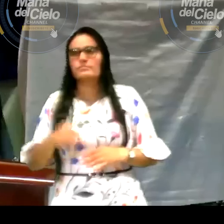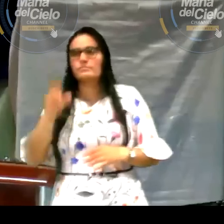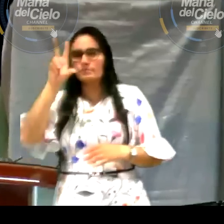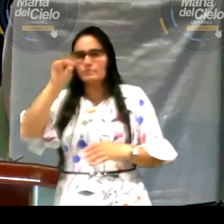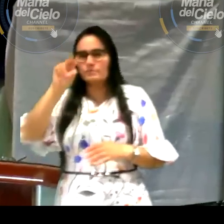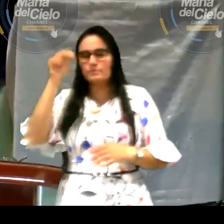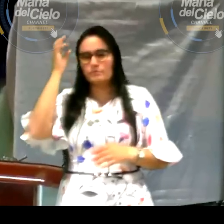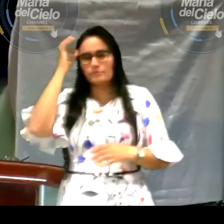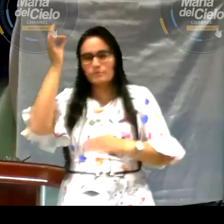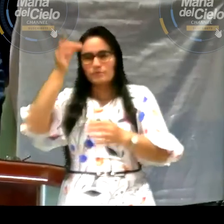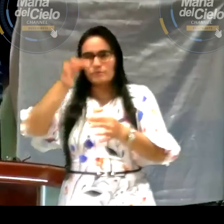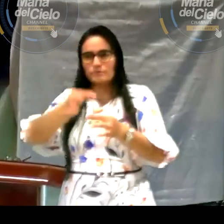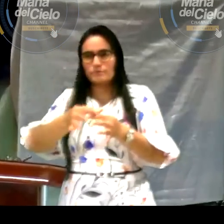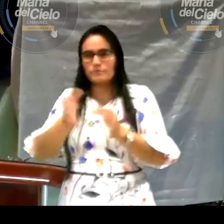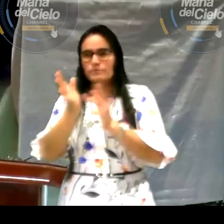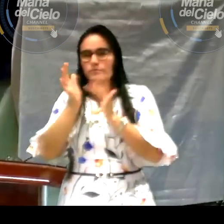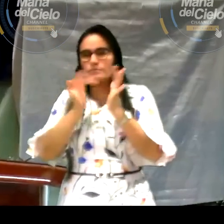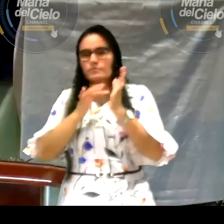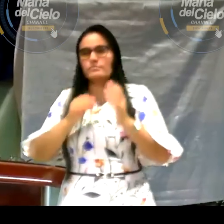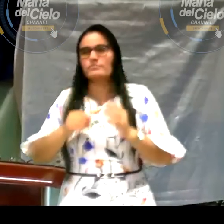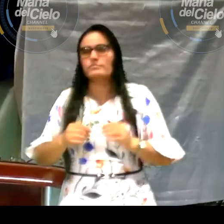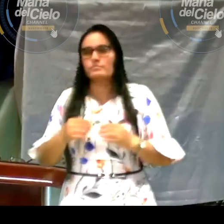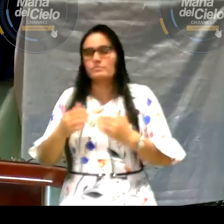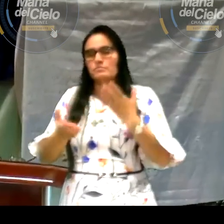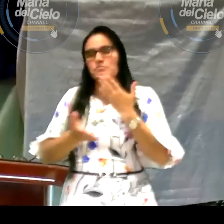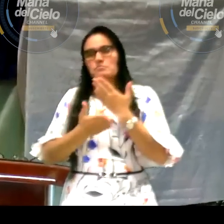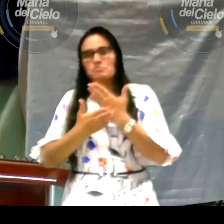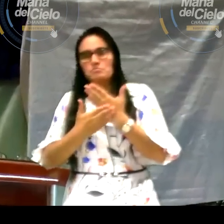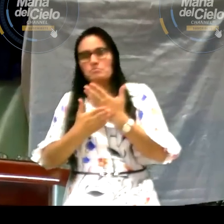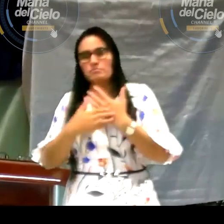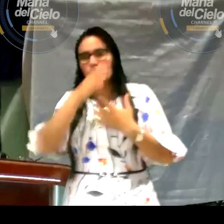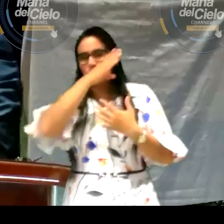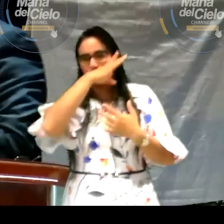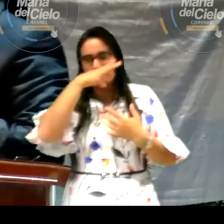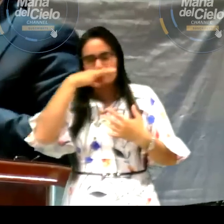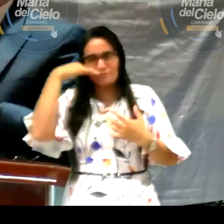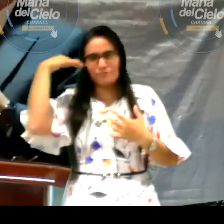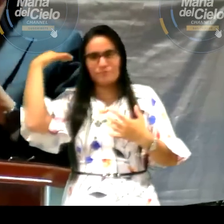desafió a creer en el momento, dijo: yede ya.